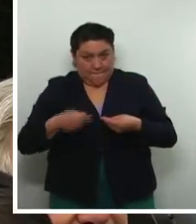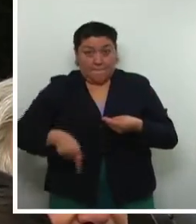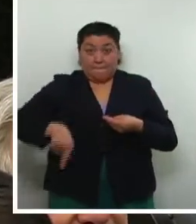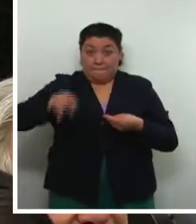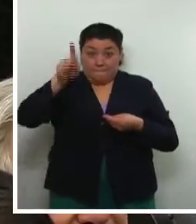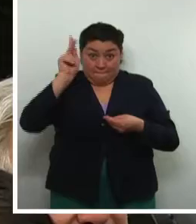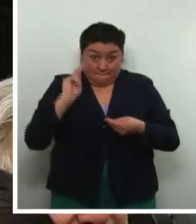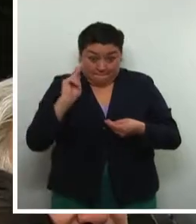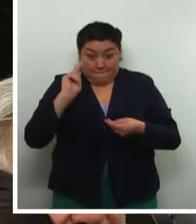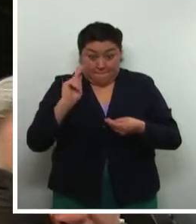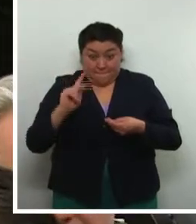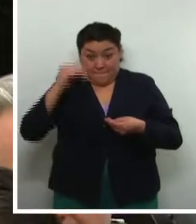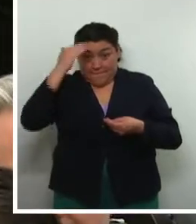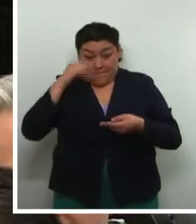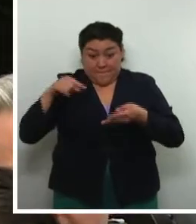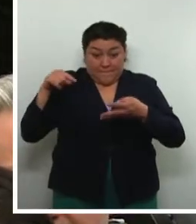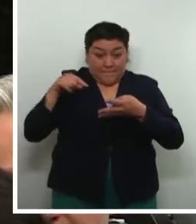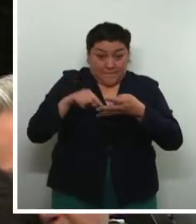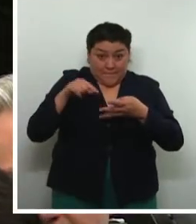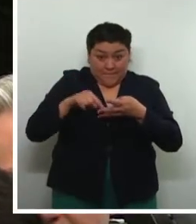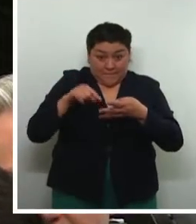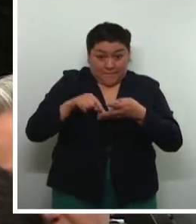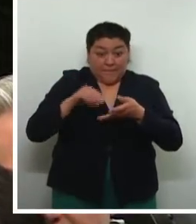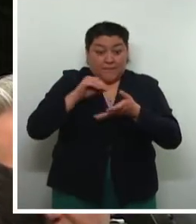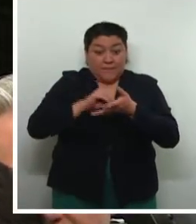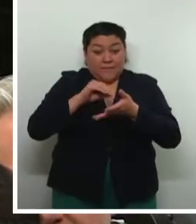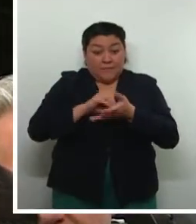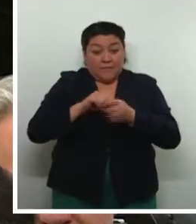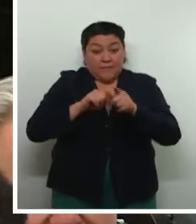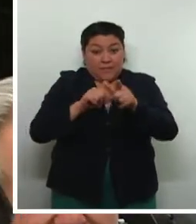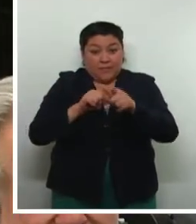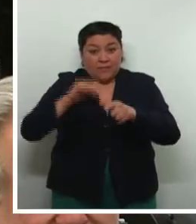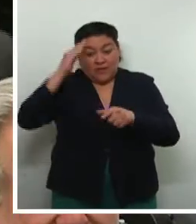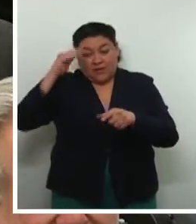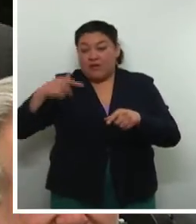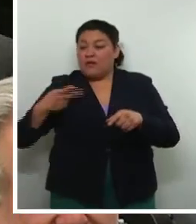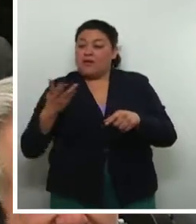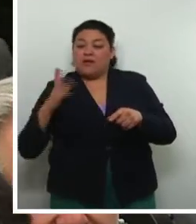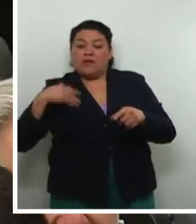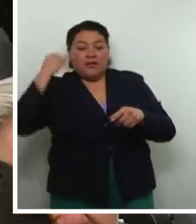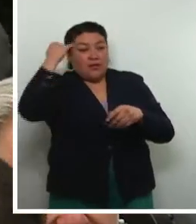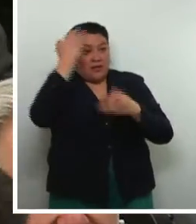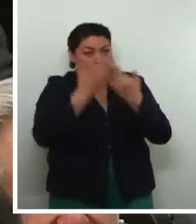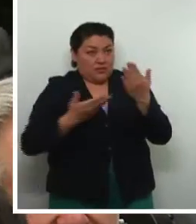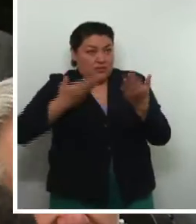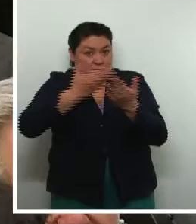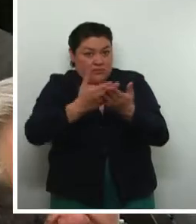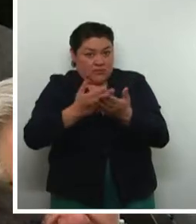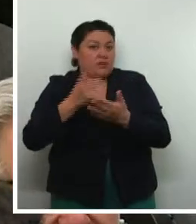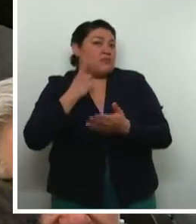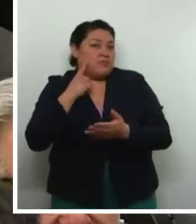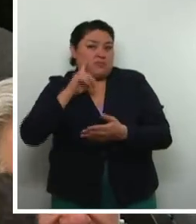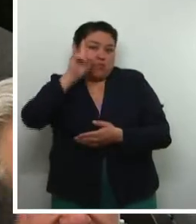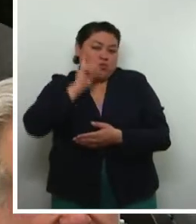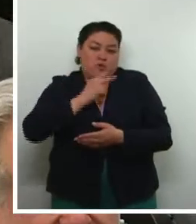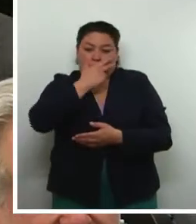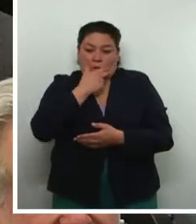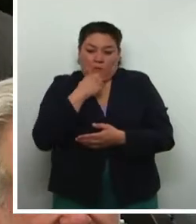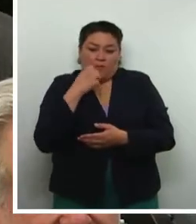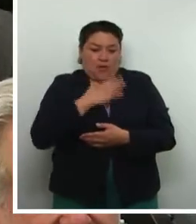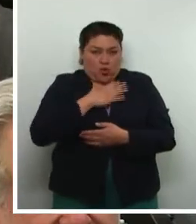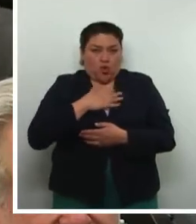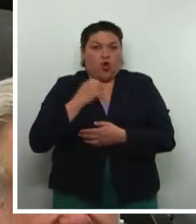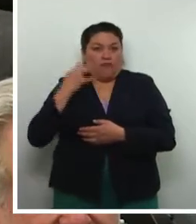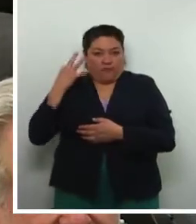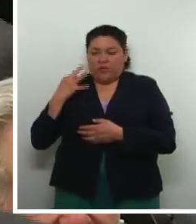embargo, se mantuvieron vigentes solicitudes de reservas de diputados y diputadas, 3 en mi caso,